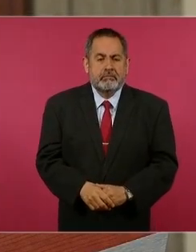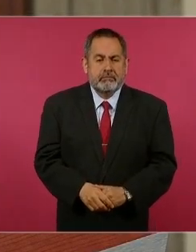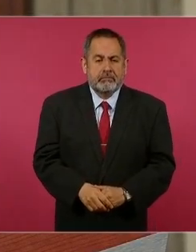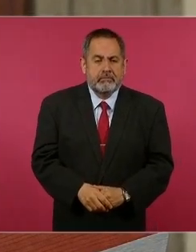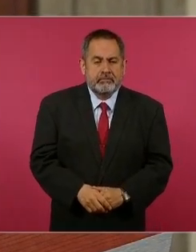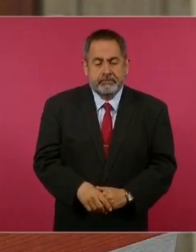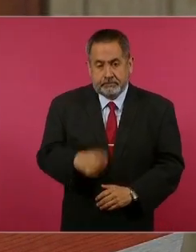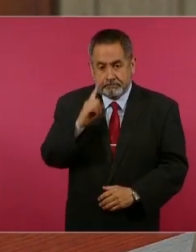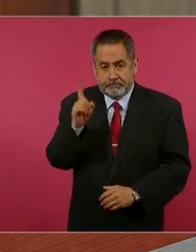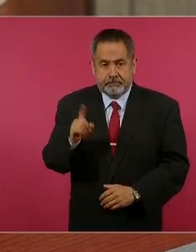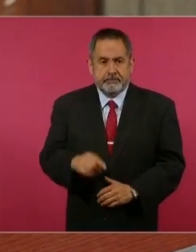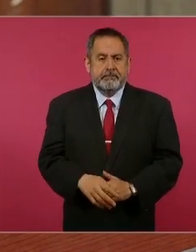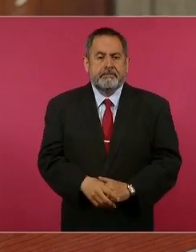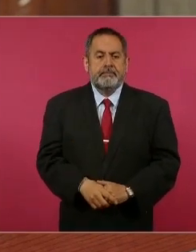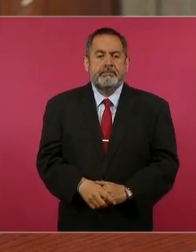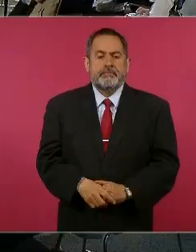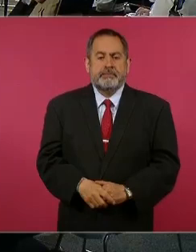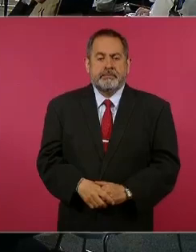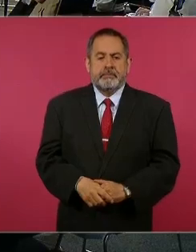Ah, está. 5.